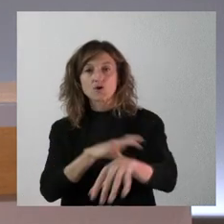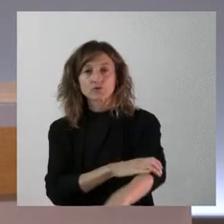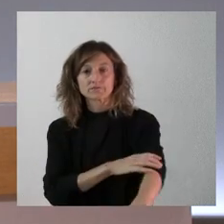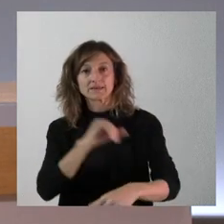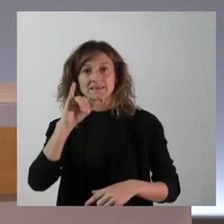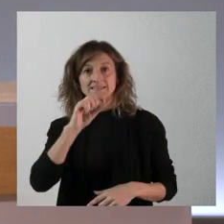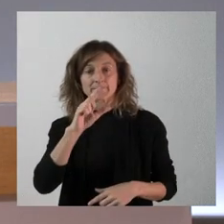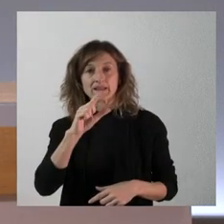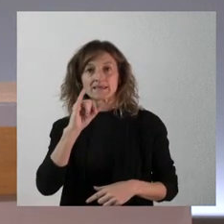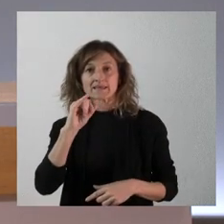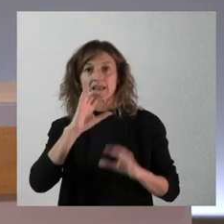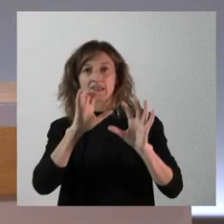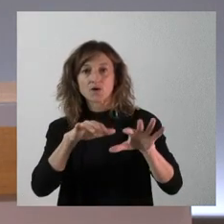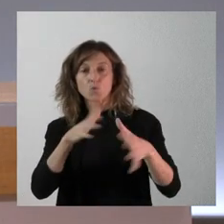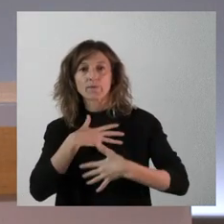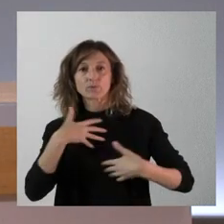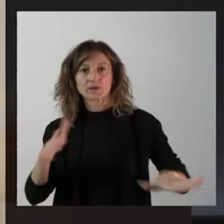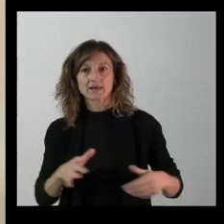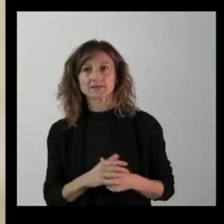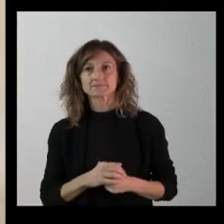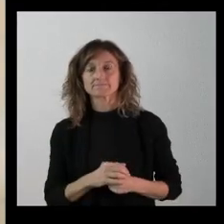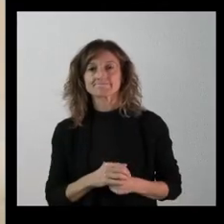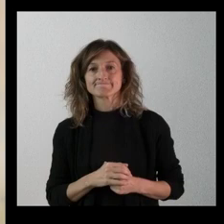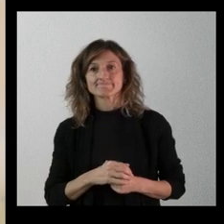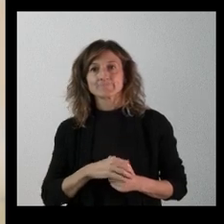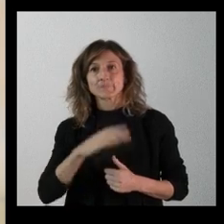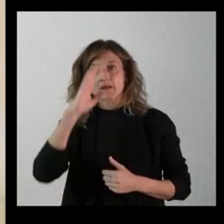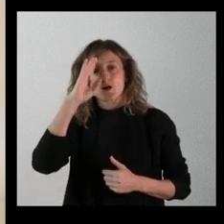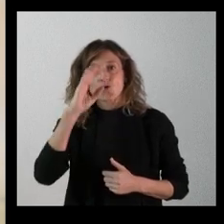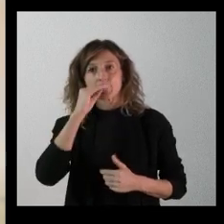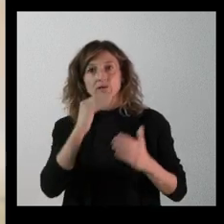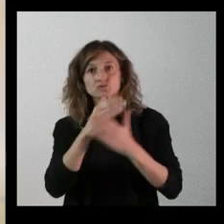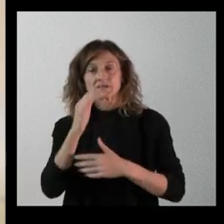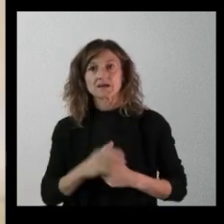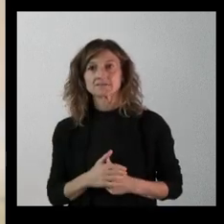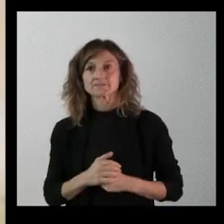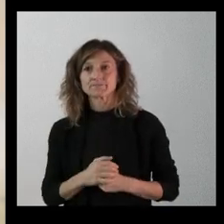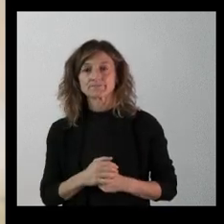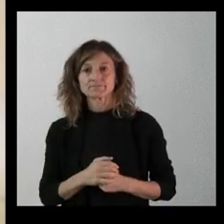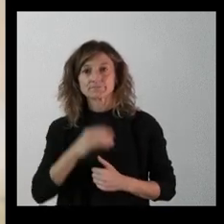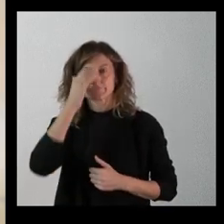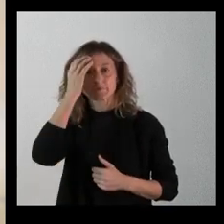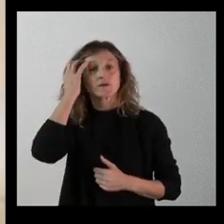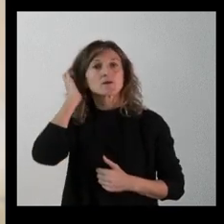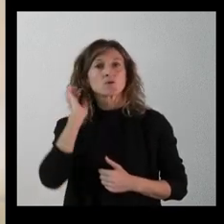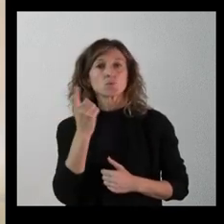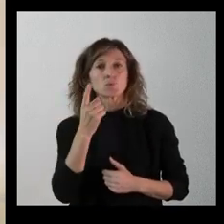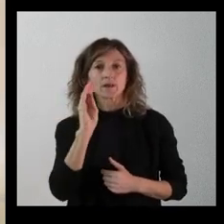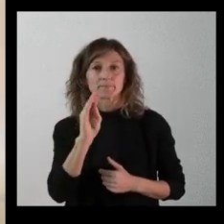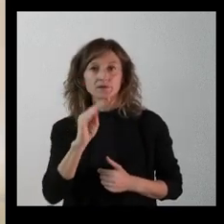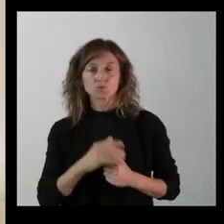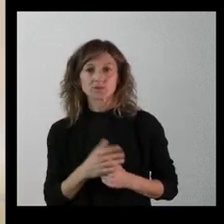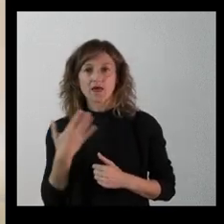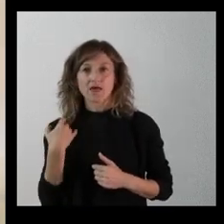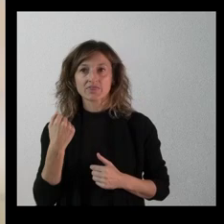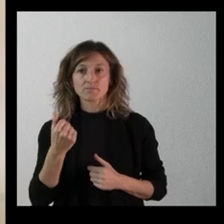Alba de y león cuando quieras Hola buenos días a todos Yo tengo una cuestión recientemente se